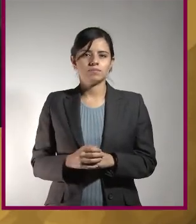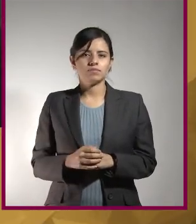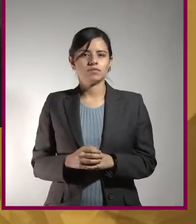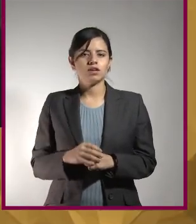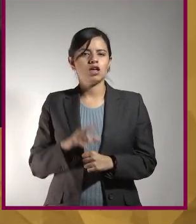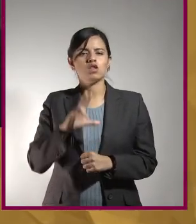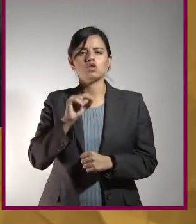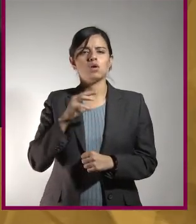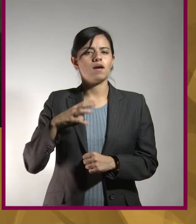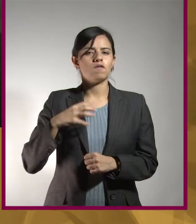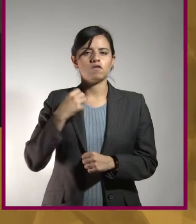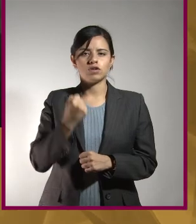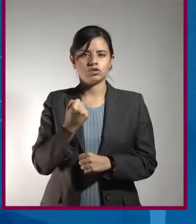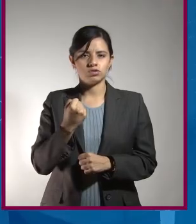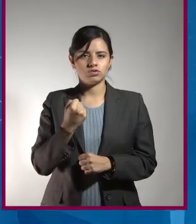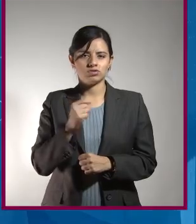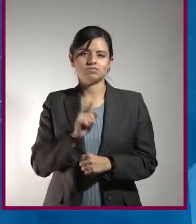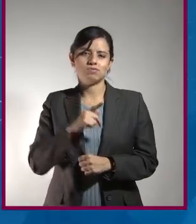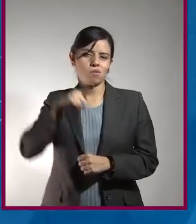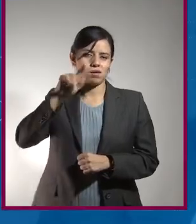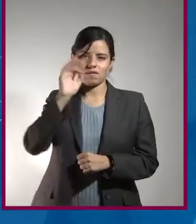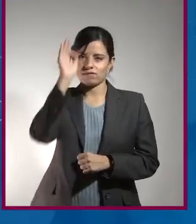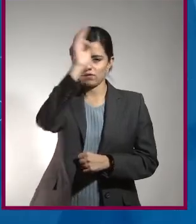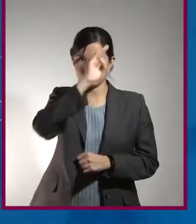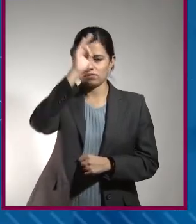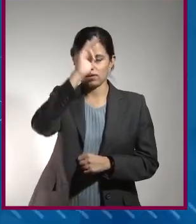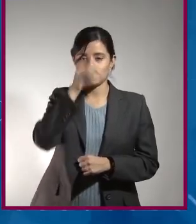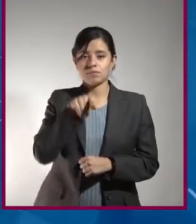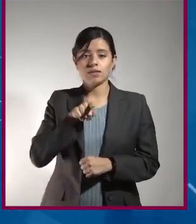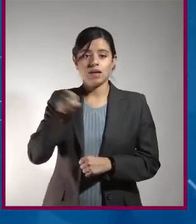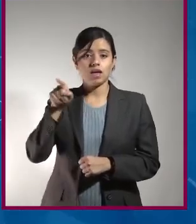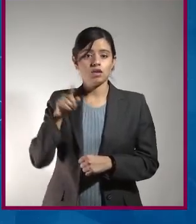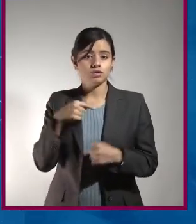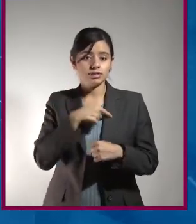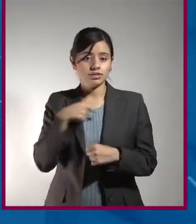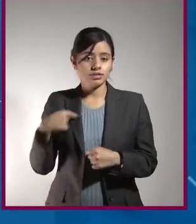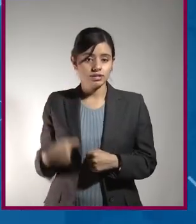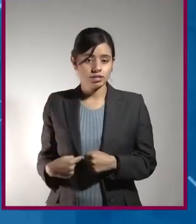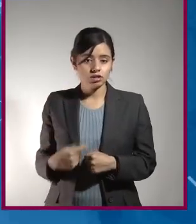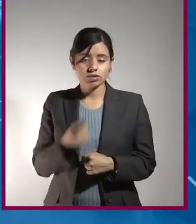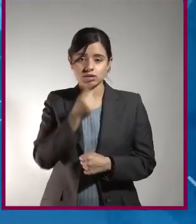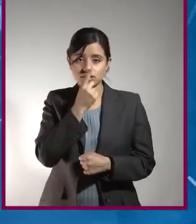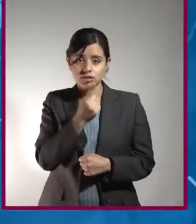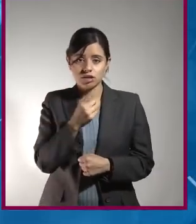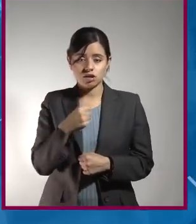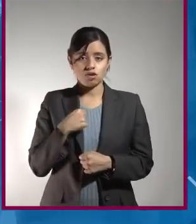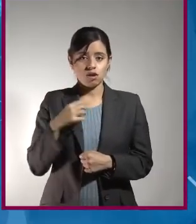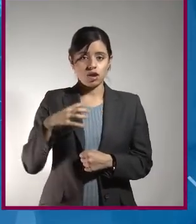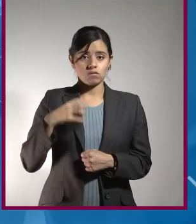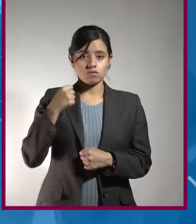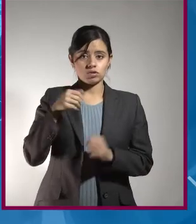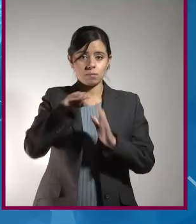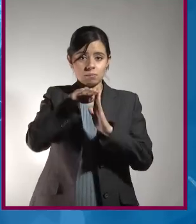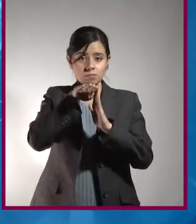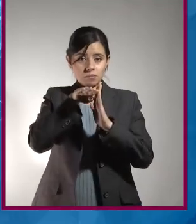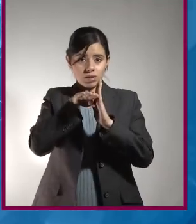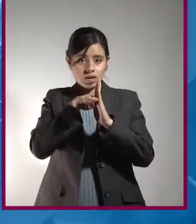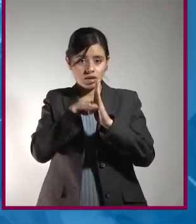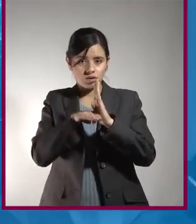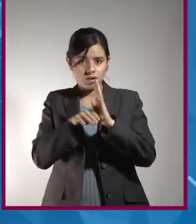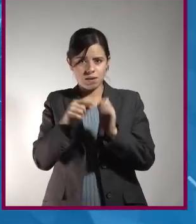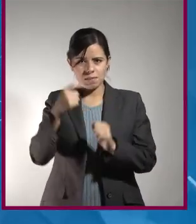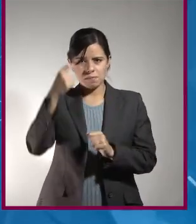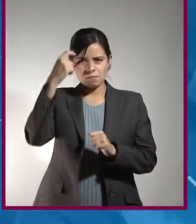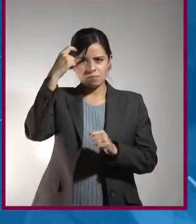traducirse como no esfuerzo. Este pensamiento consideraba que a menor esfuerzo, mayor grado